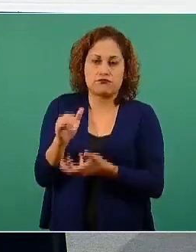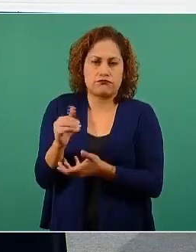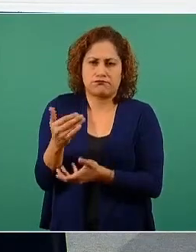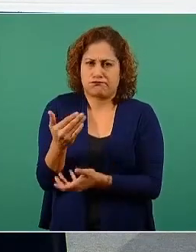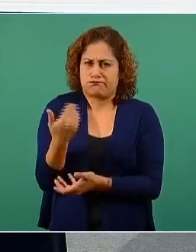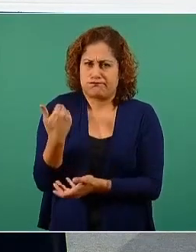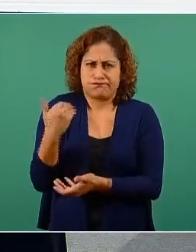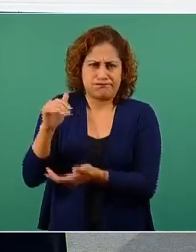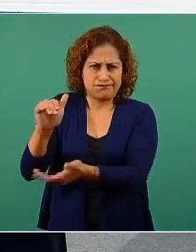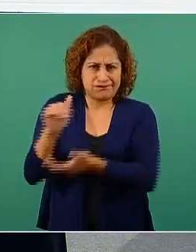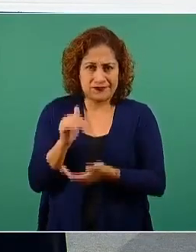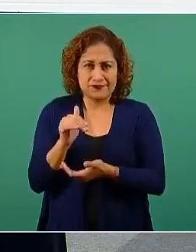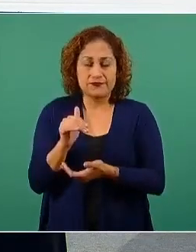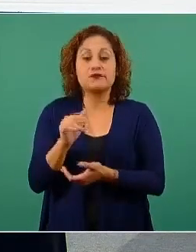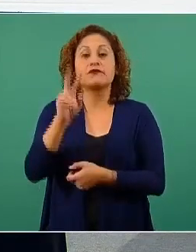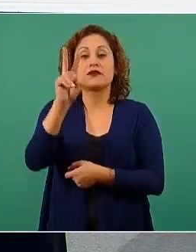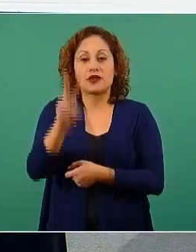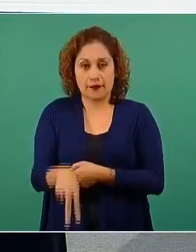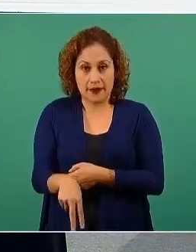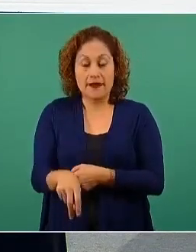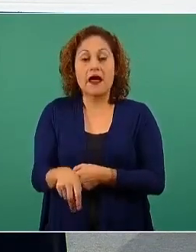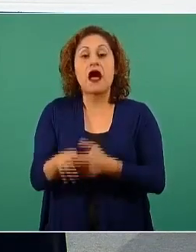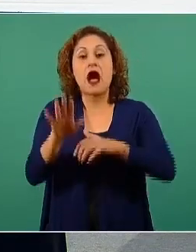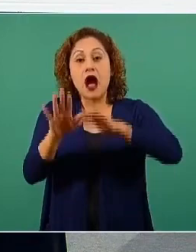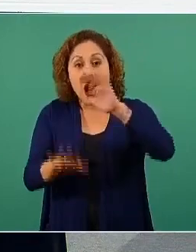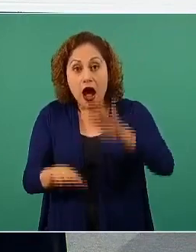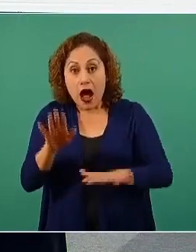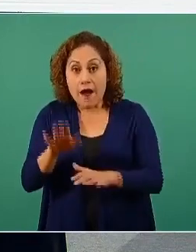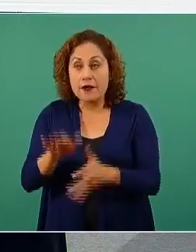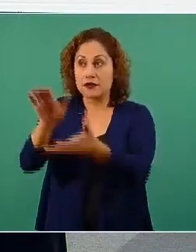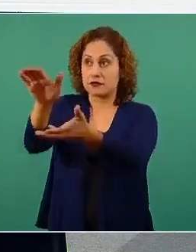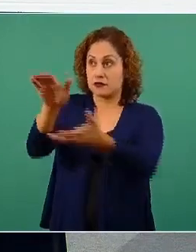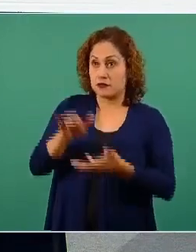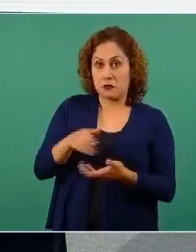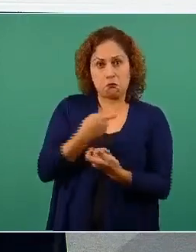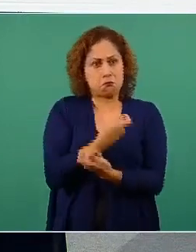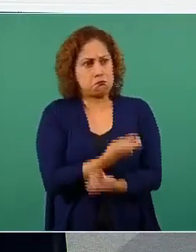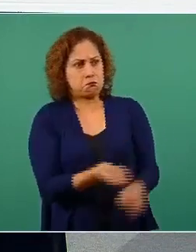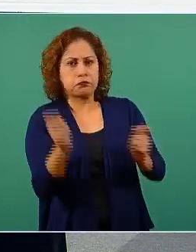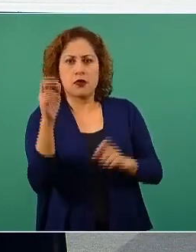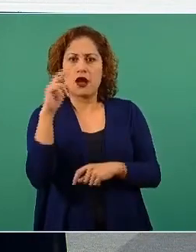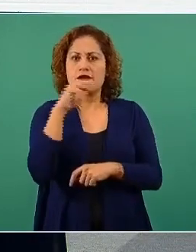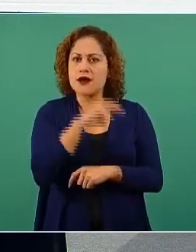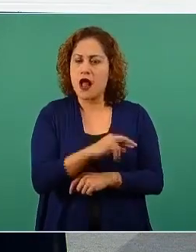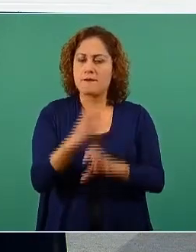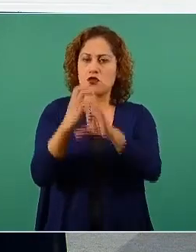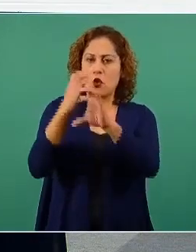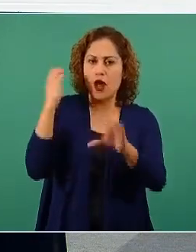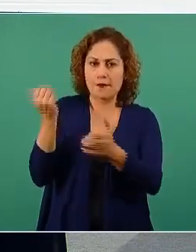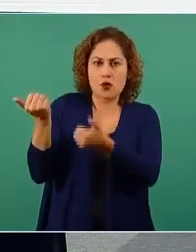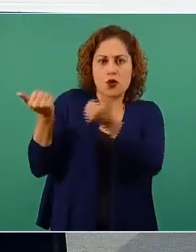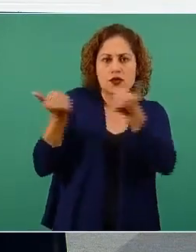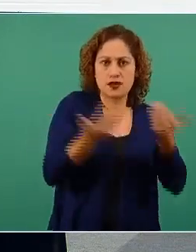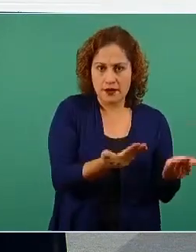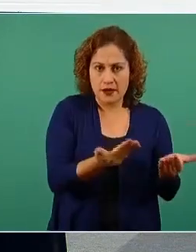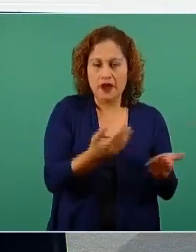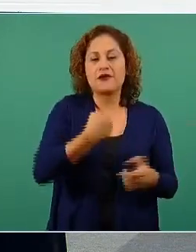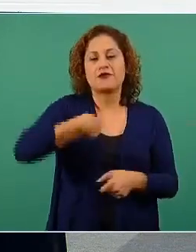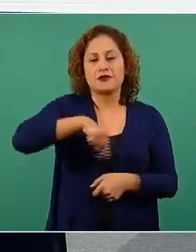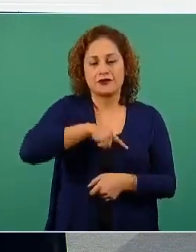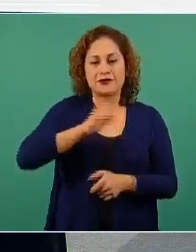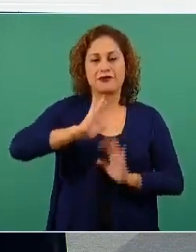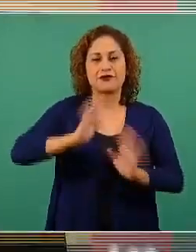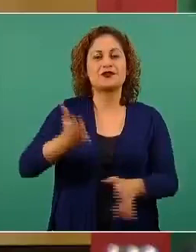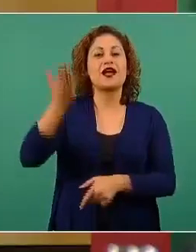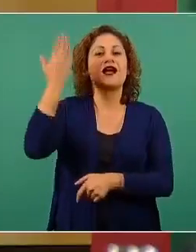gran cantidad de ellas el mismo día se pueden desplazar en las rutas terrestres. Ya hemos explicado el proceso con detalle de